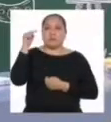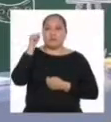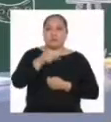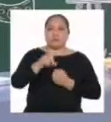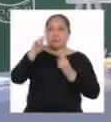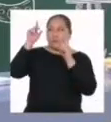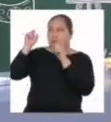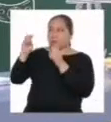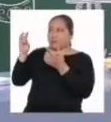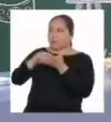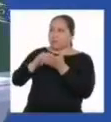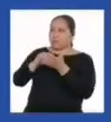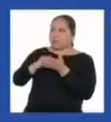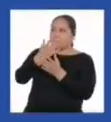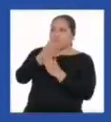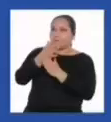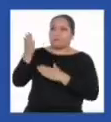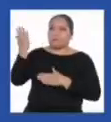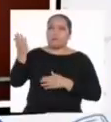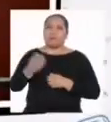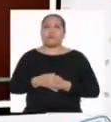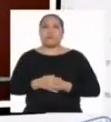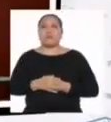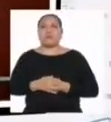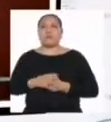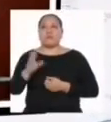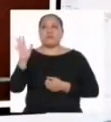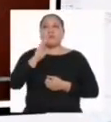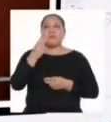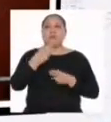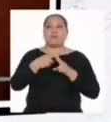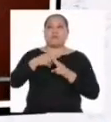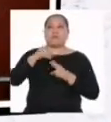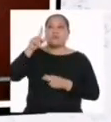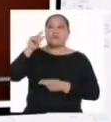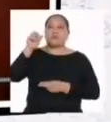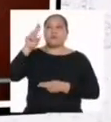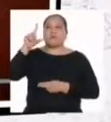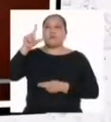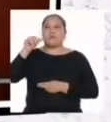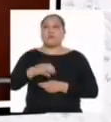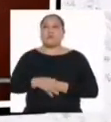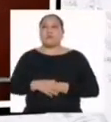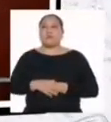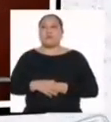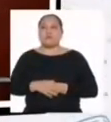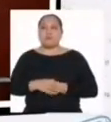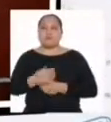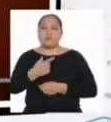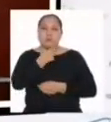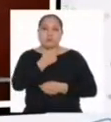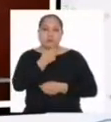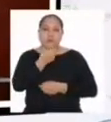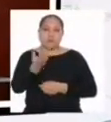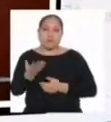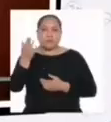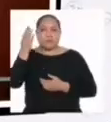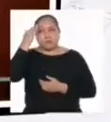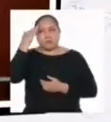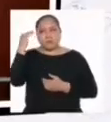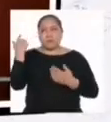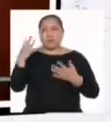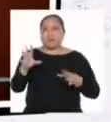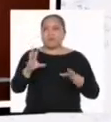Acá hay una pregunta más, la voy a compartir. Hola, mi nombre es Carla y soy estudiante del Colegio Jazmín. Me gustaría saber si se